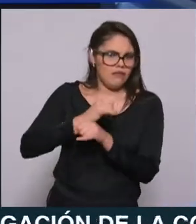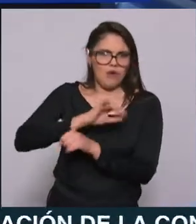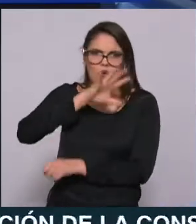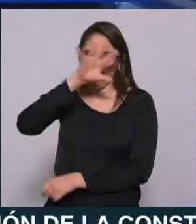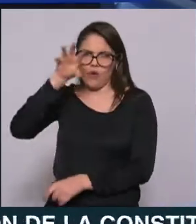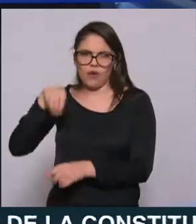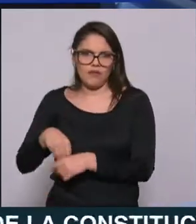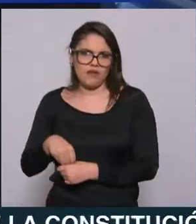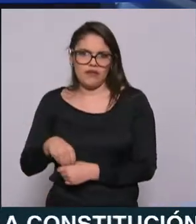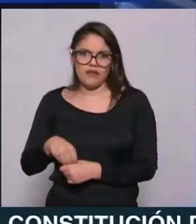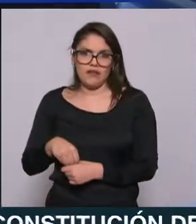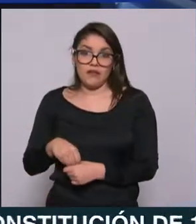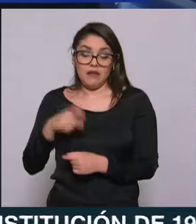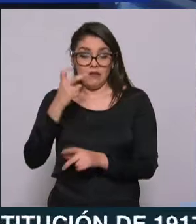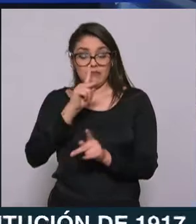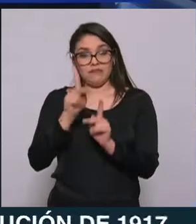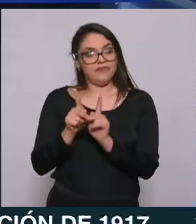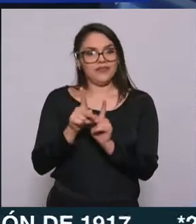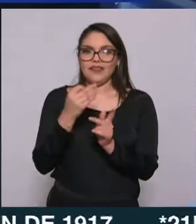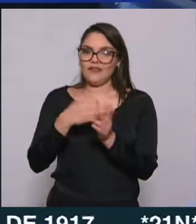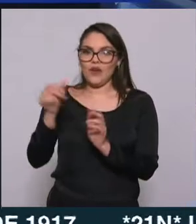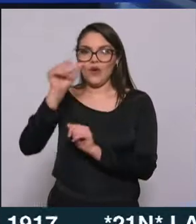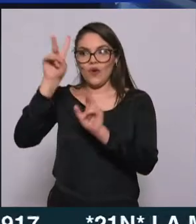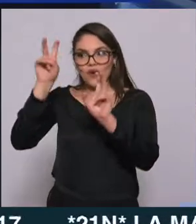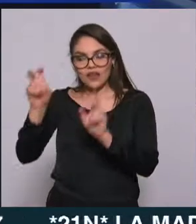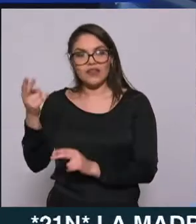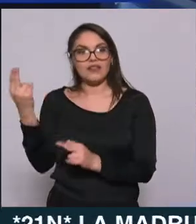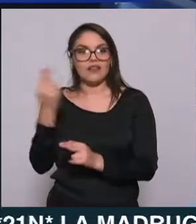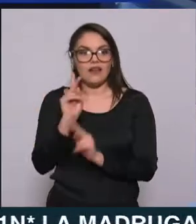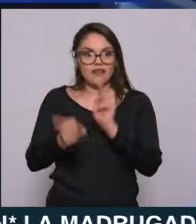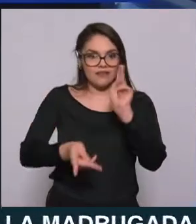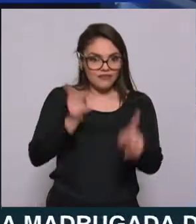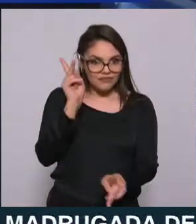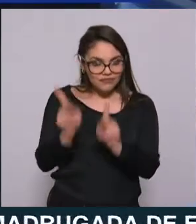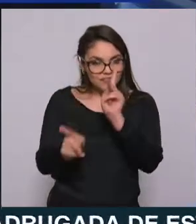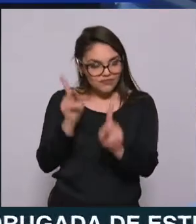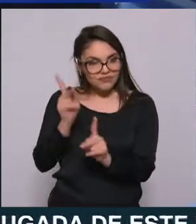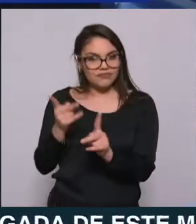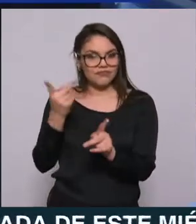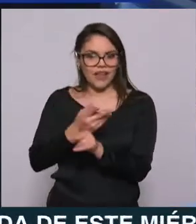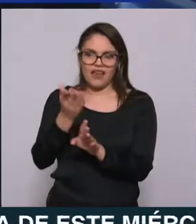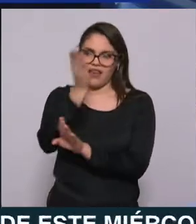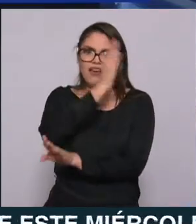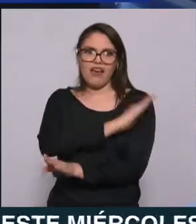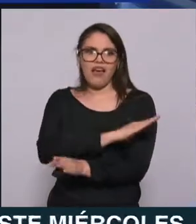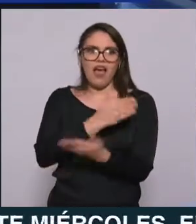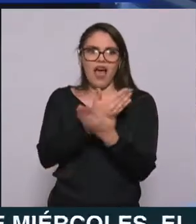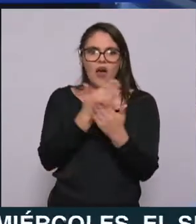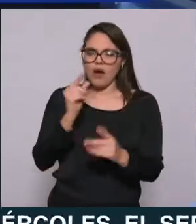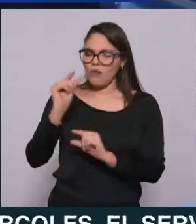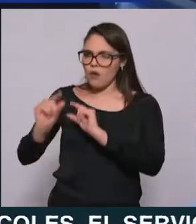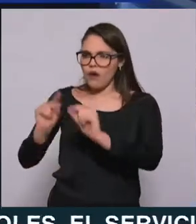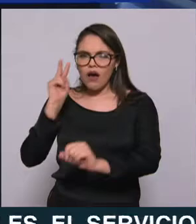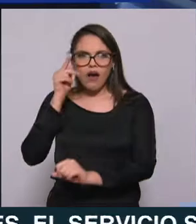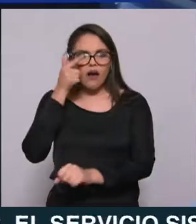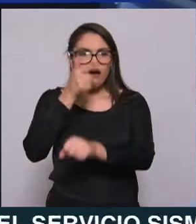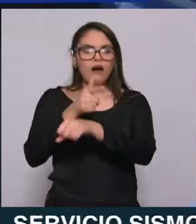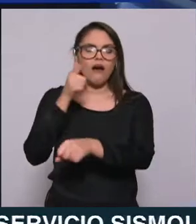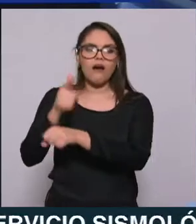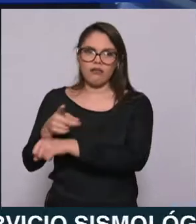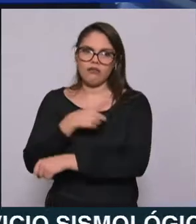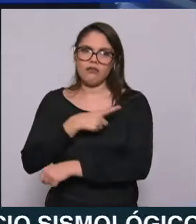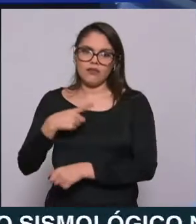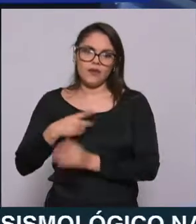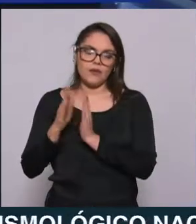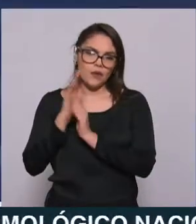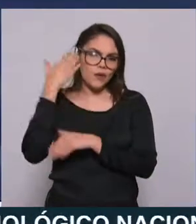más de qué hablar todavía porque hay otros temas, hay otros asuntos que quedaron en ese sexenio que hoy están saliendo a la luz, que nos gustaría mucho que nos ayudes a Claro que sí,